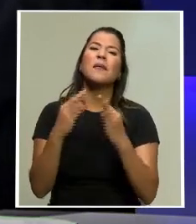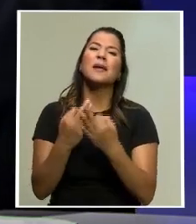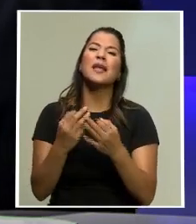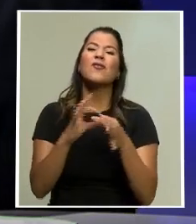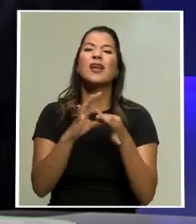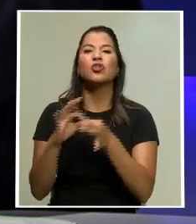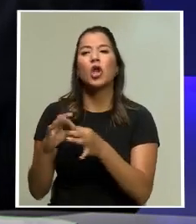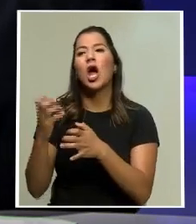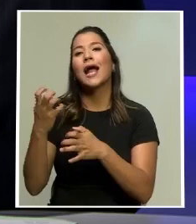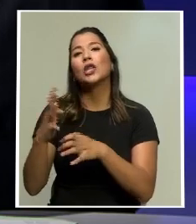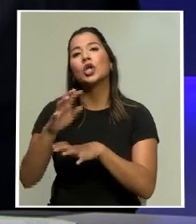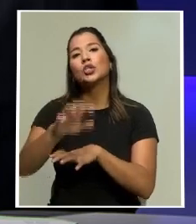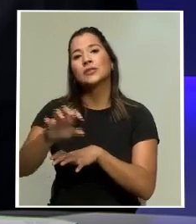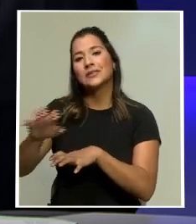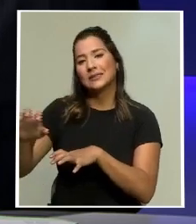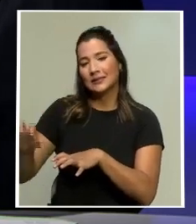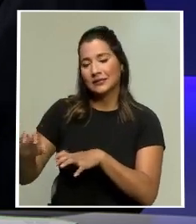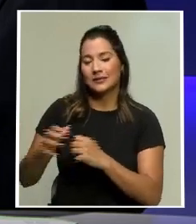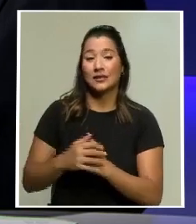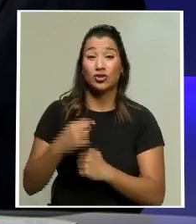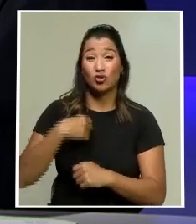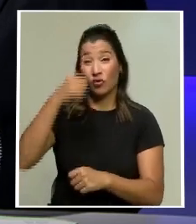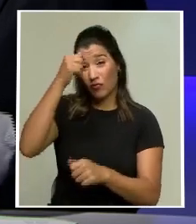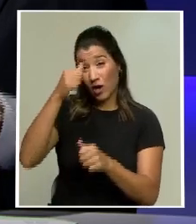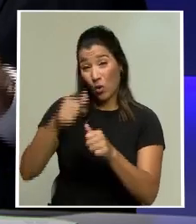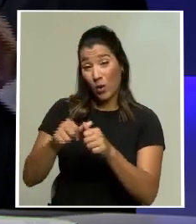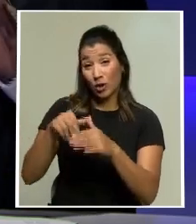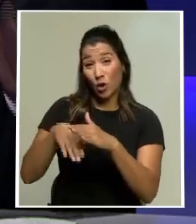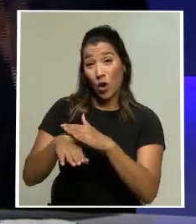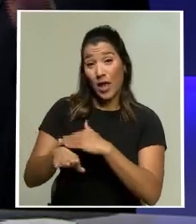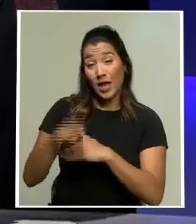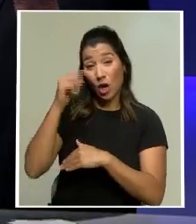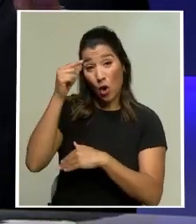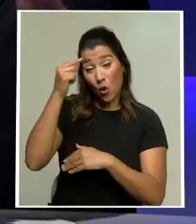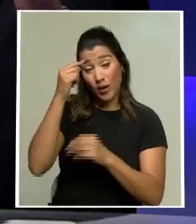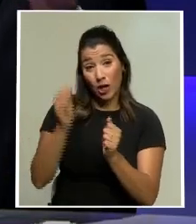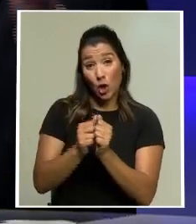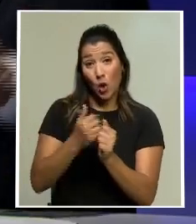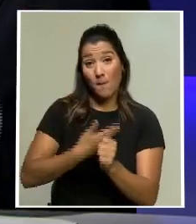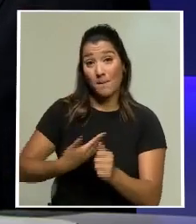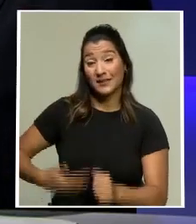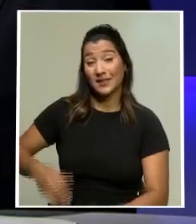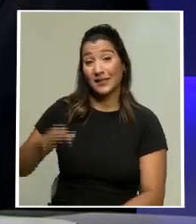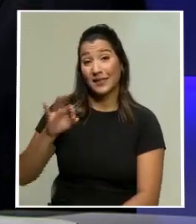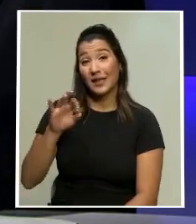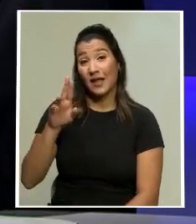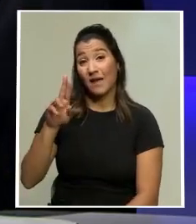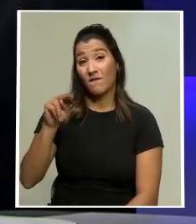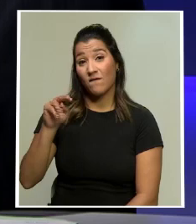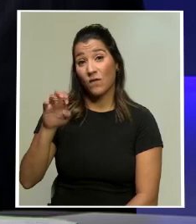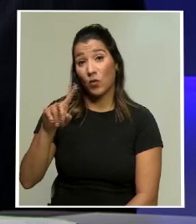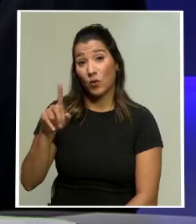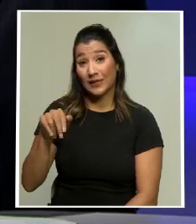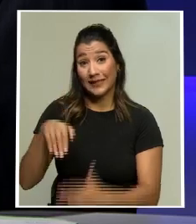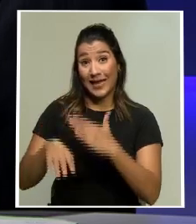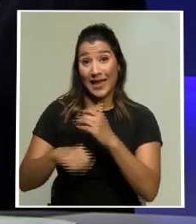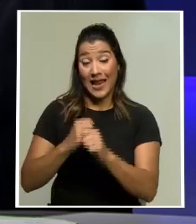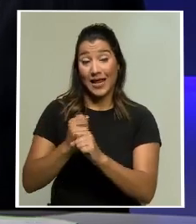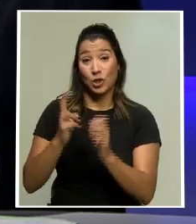Recuerdo que en el gobierno de Funes, cuando en 2009 el dato que daban